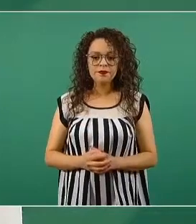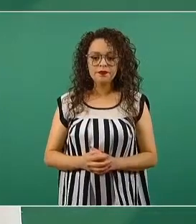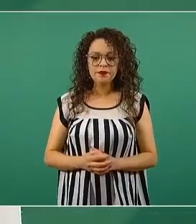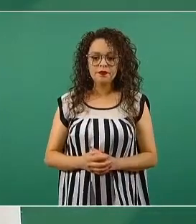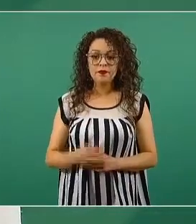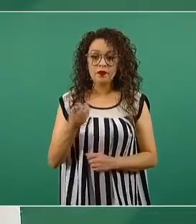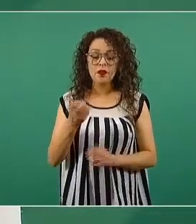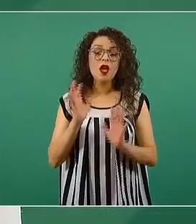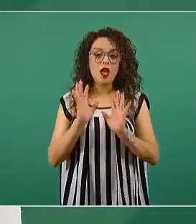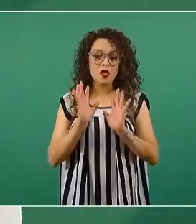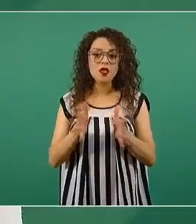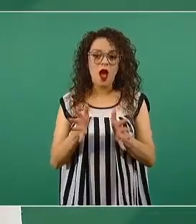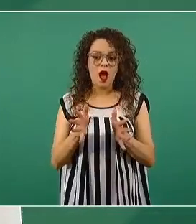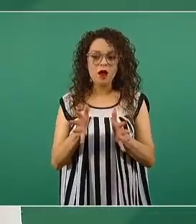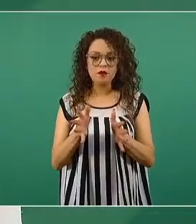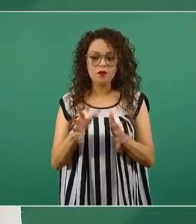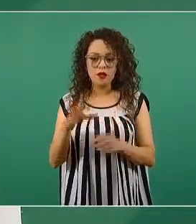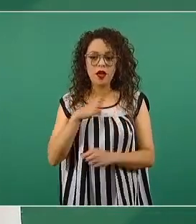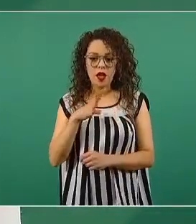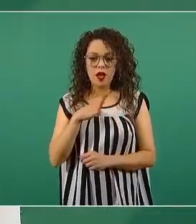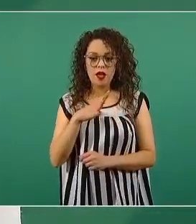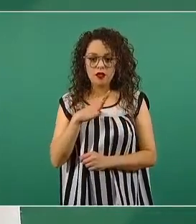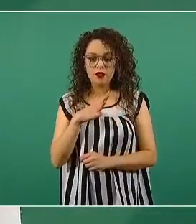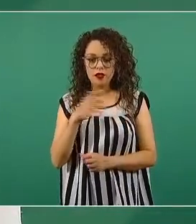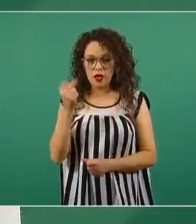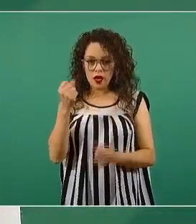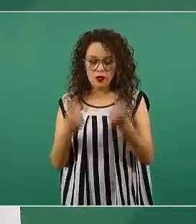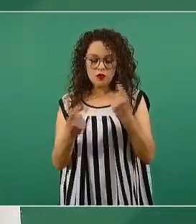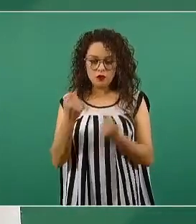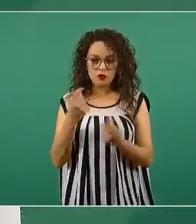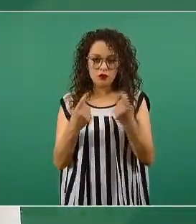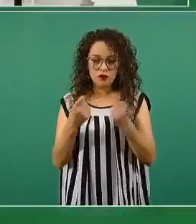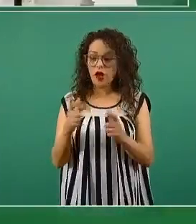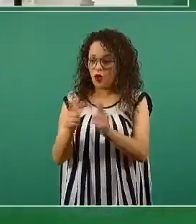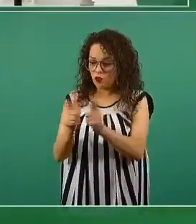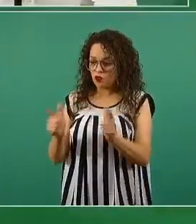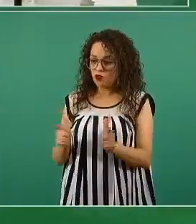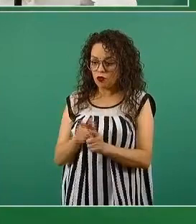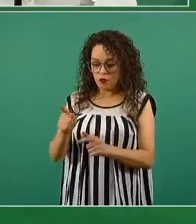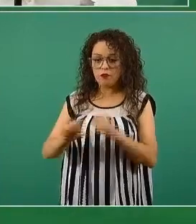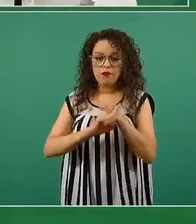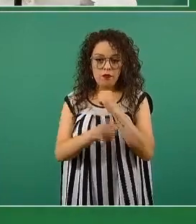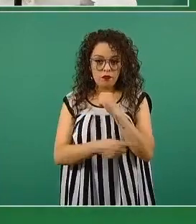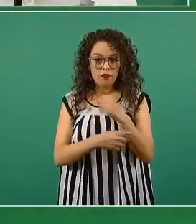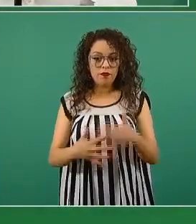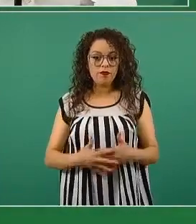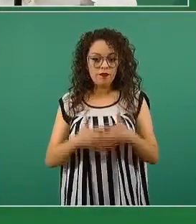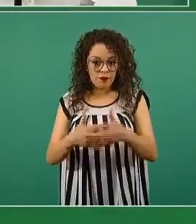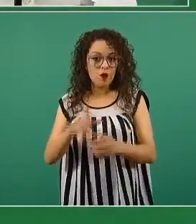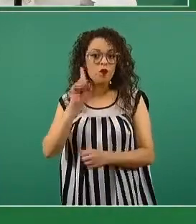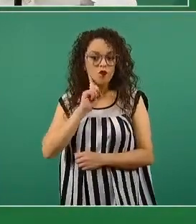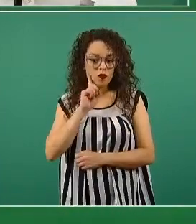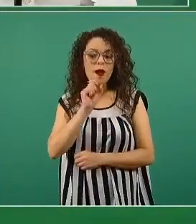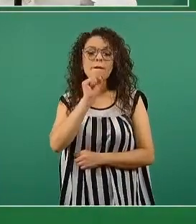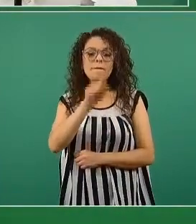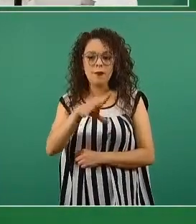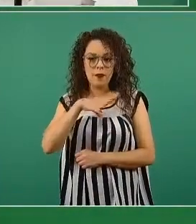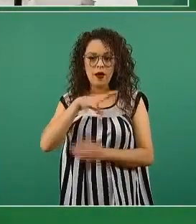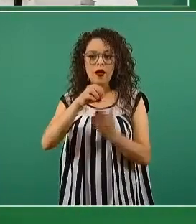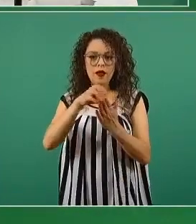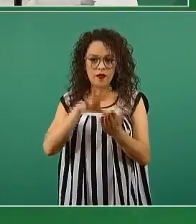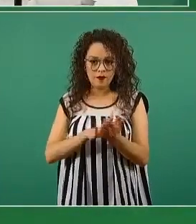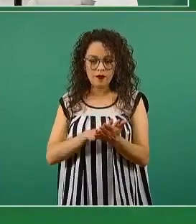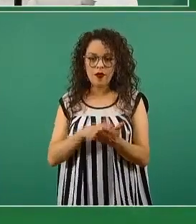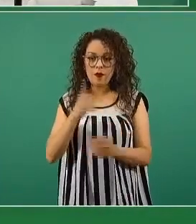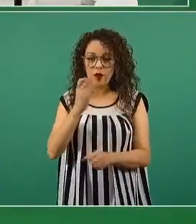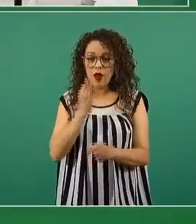ya se han presentado los SAVI, también incluyen a este grupo de mujeres embarazadas y hasta el momento en